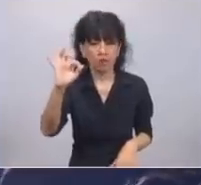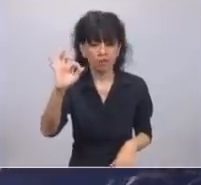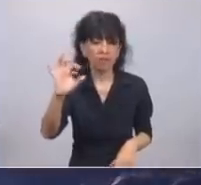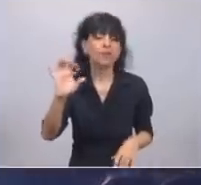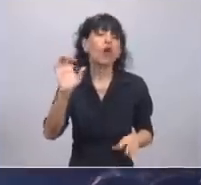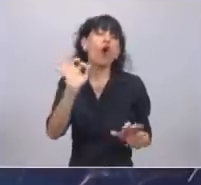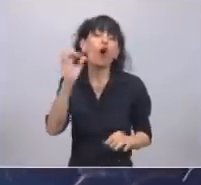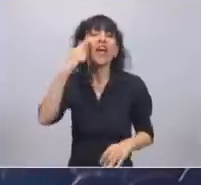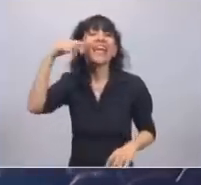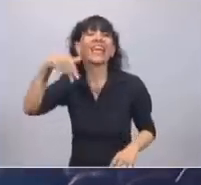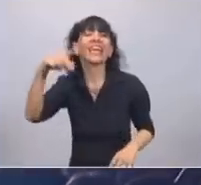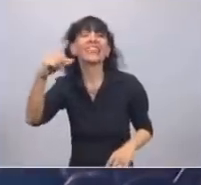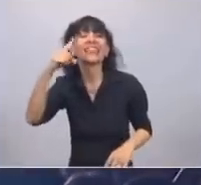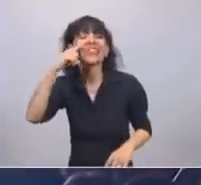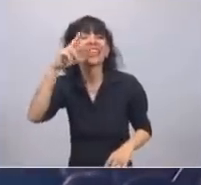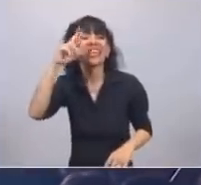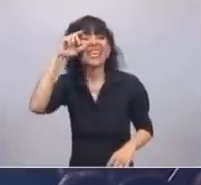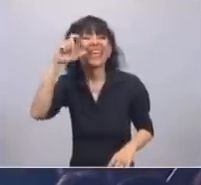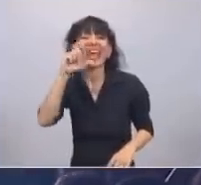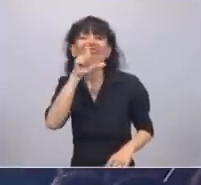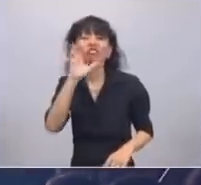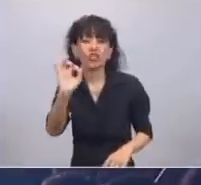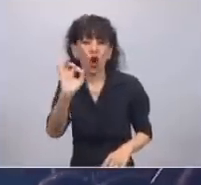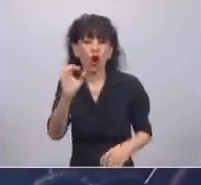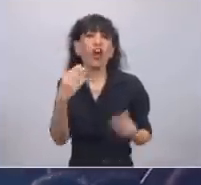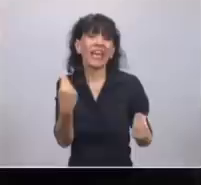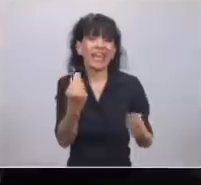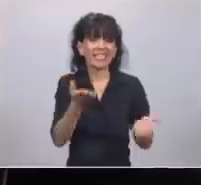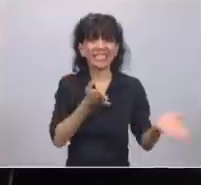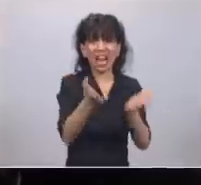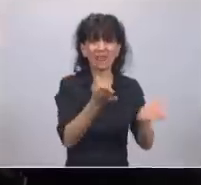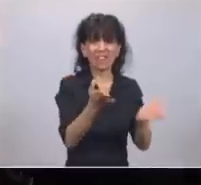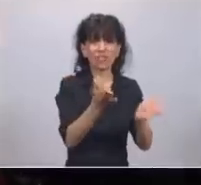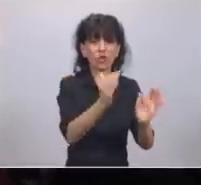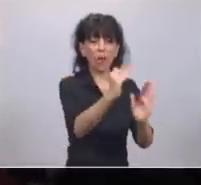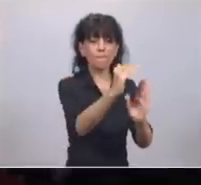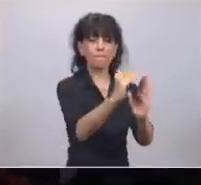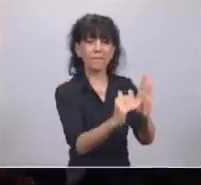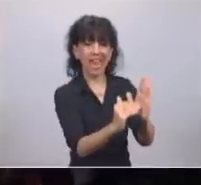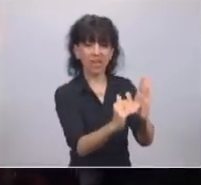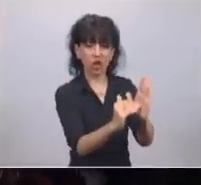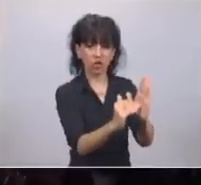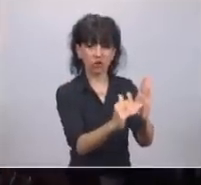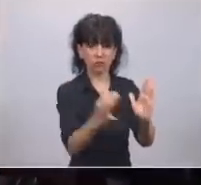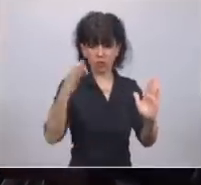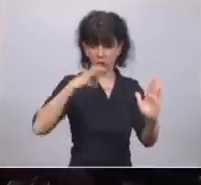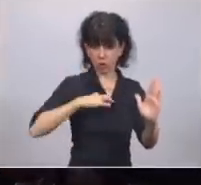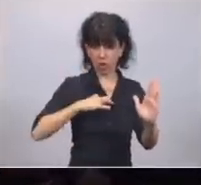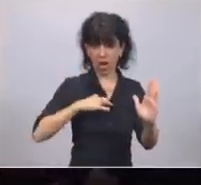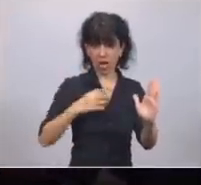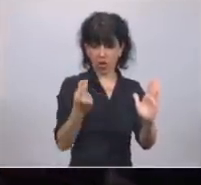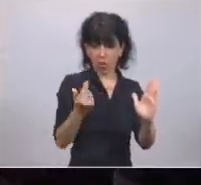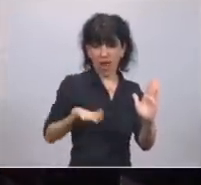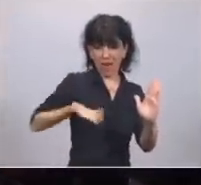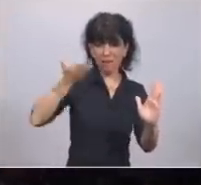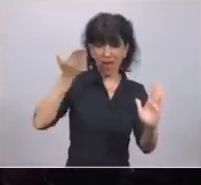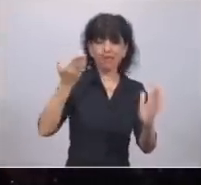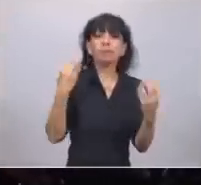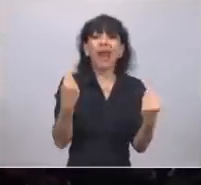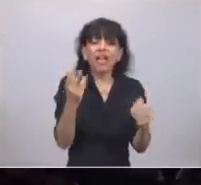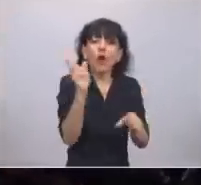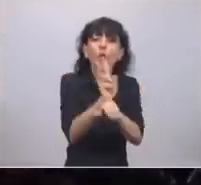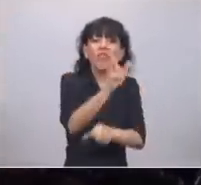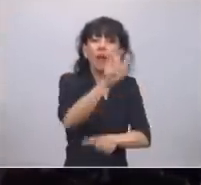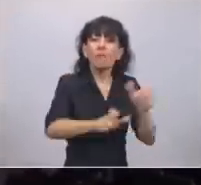indirecto como una forma de proteger a los sectores más vulnerables de nuestra sociedad.